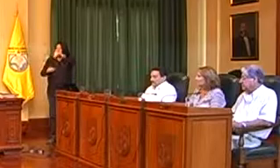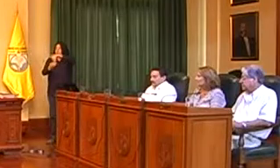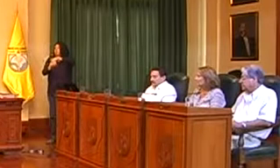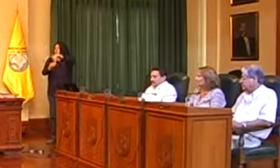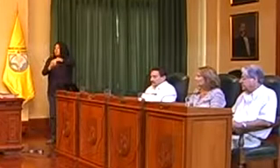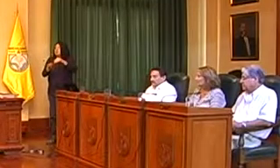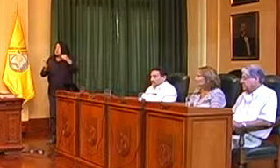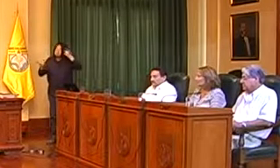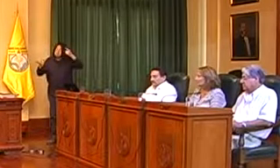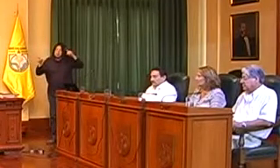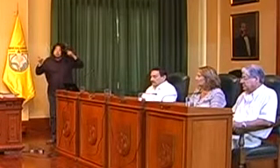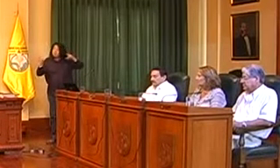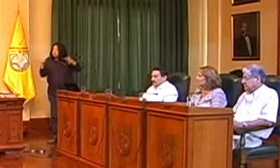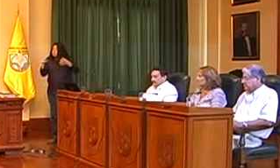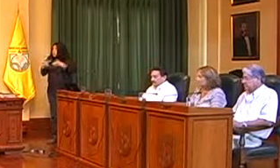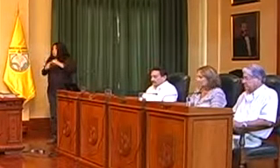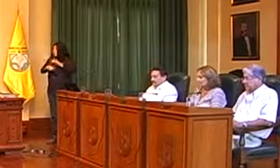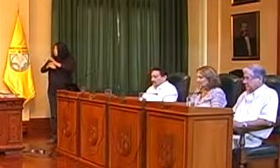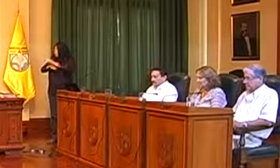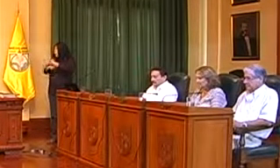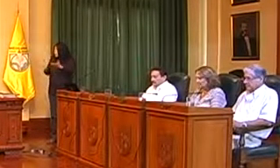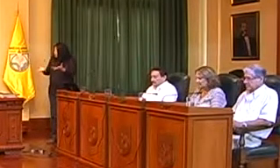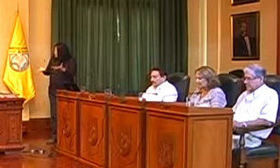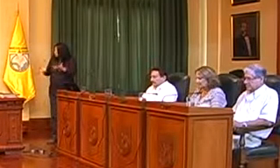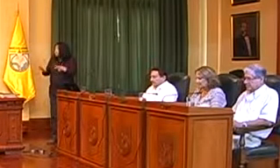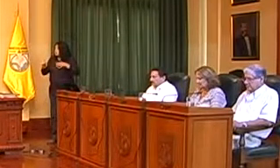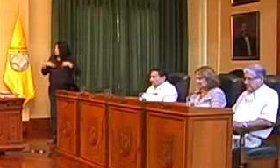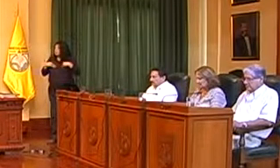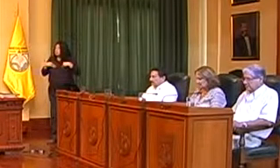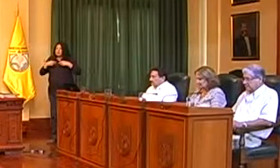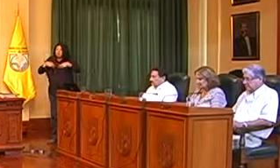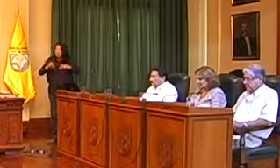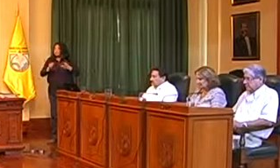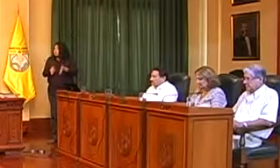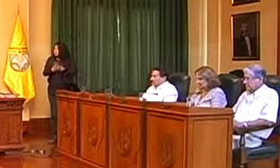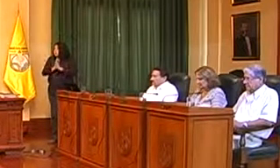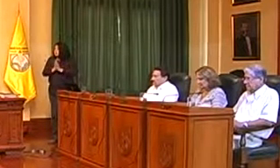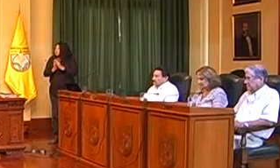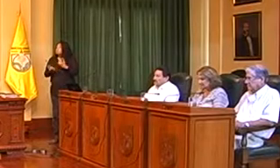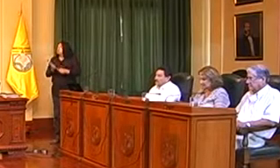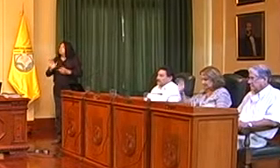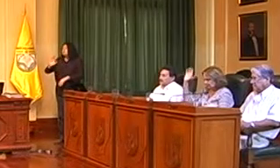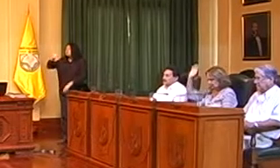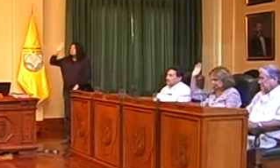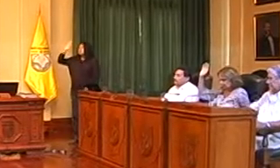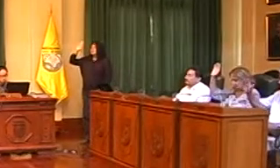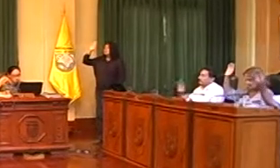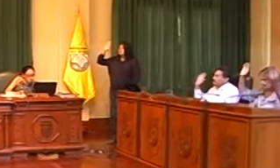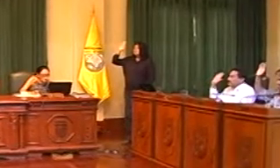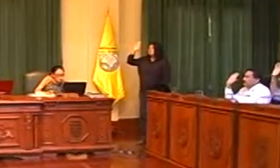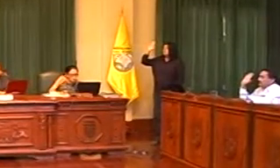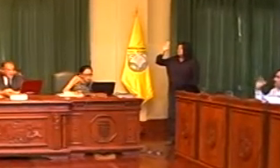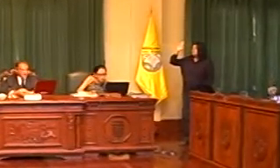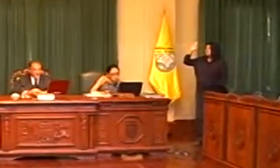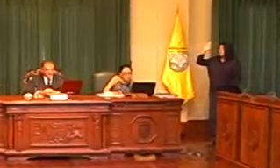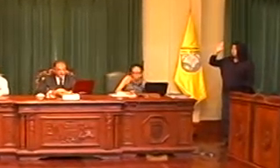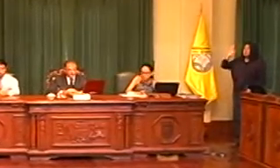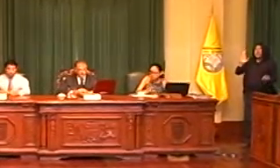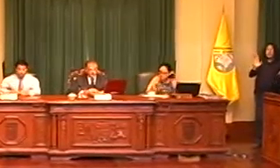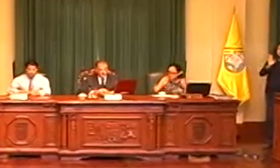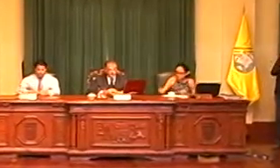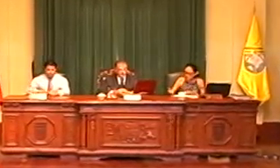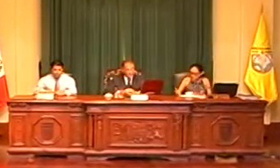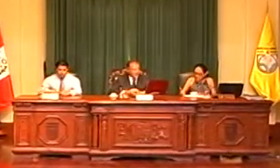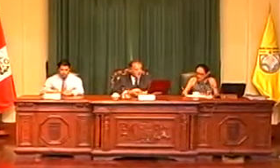votación. Aquellos miembros del Consejo que estén a favor de aprobar la licencia solicitada, si no se expresaron en señal de conformidad, ha sido